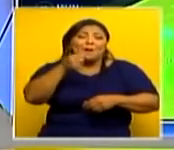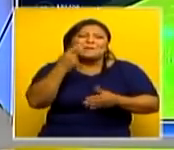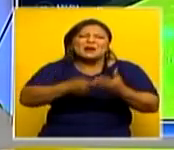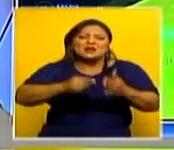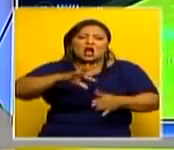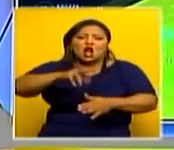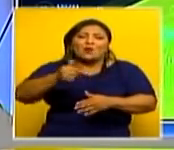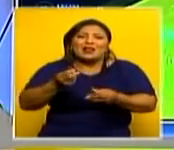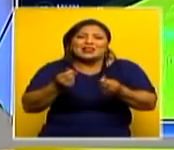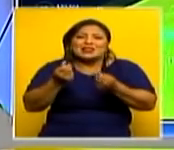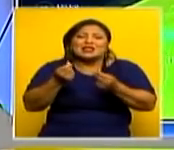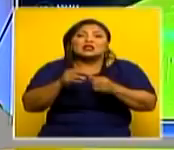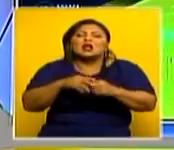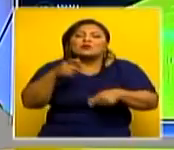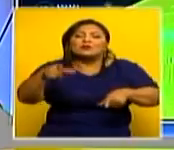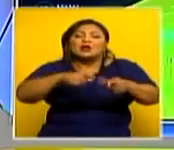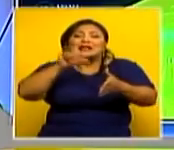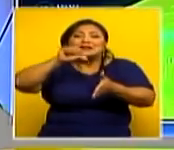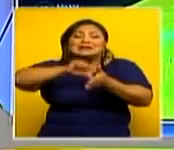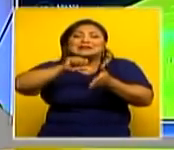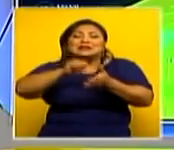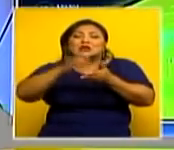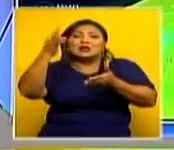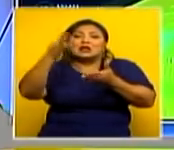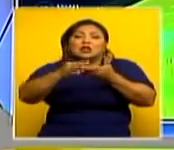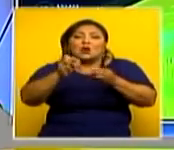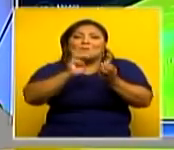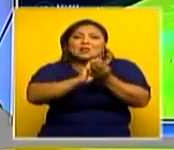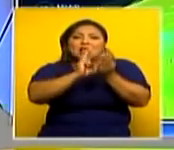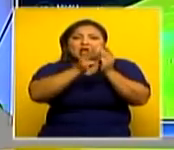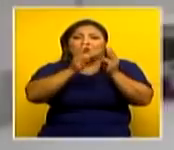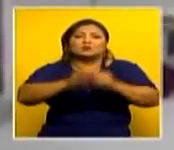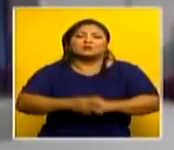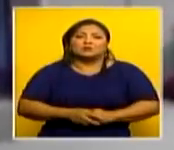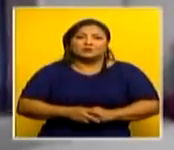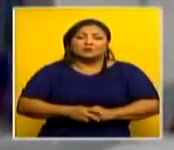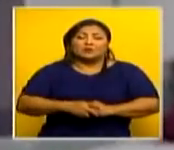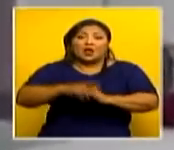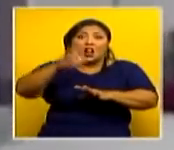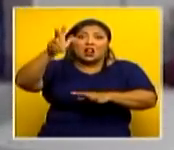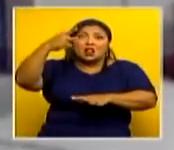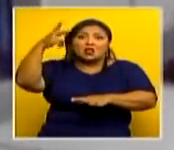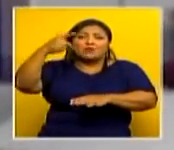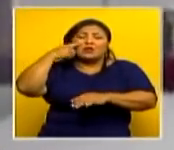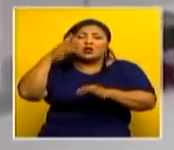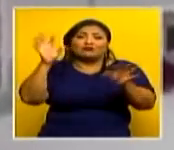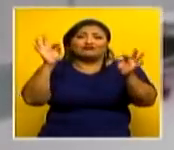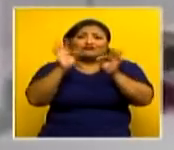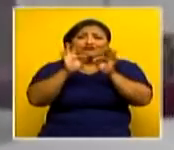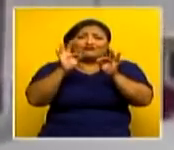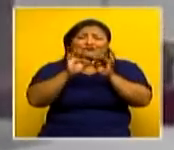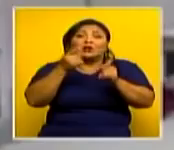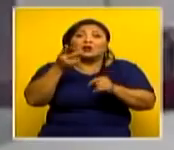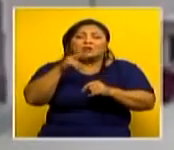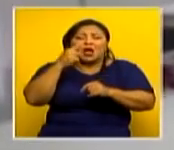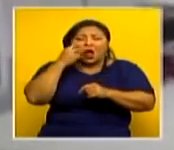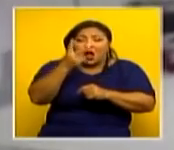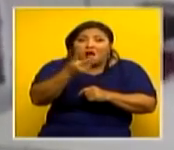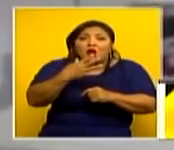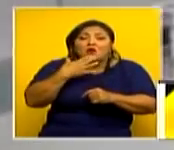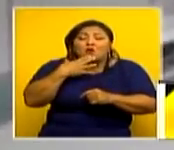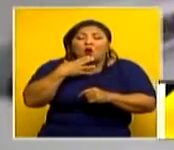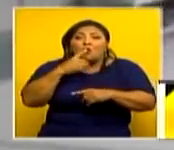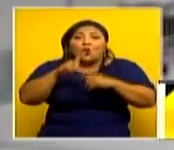dinero. Esto ocurrió en una zona céntrica del Cantón Milagro. El video se viralizó en redes sociales y en él se aprecia claramente